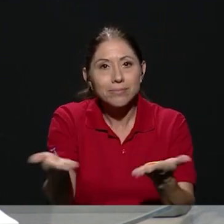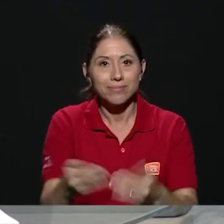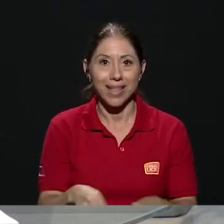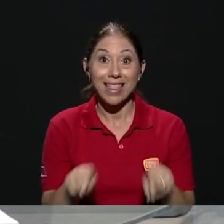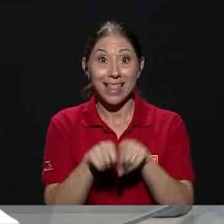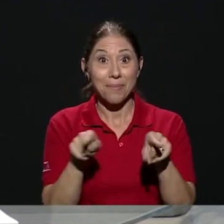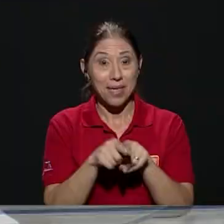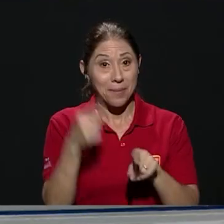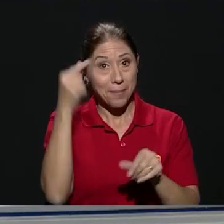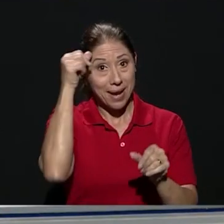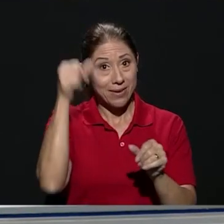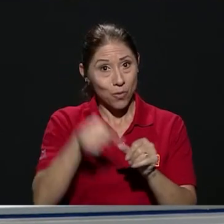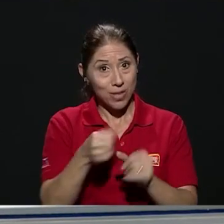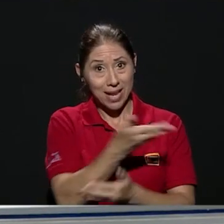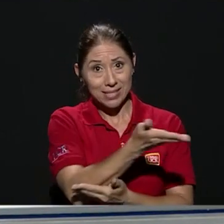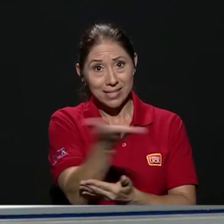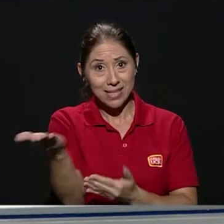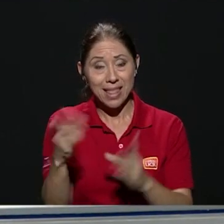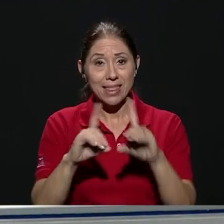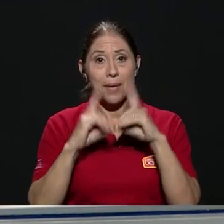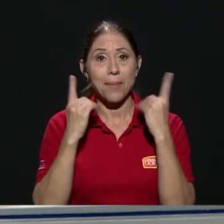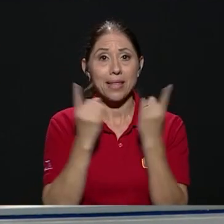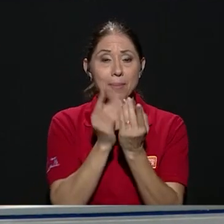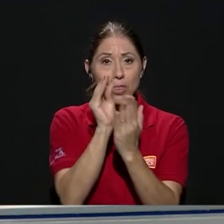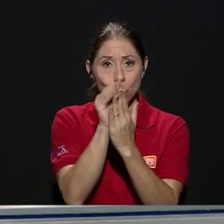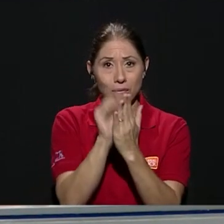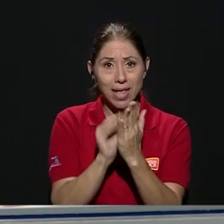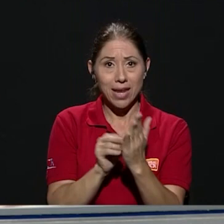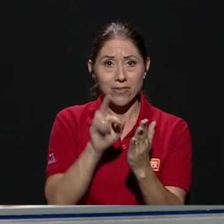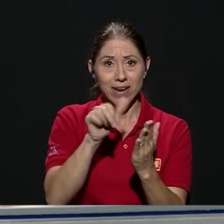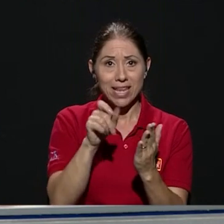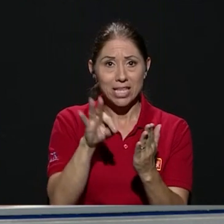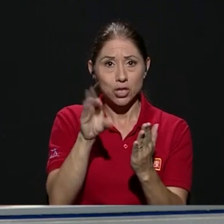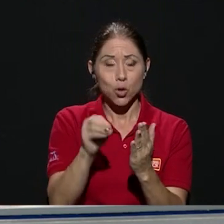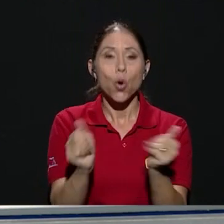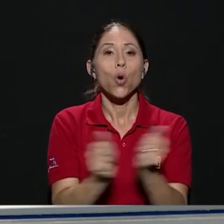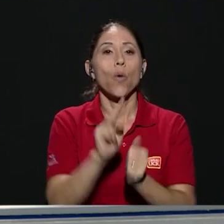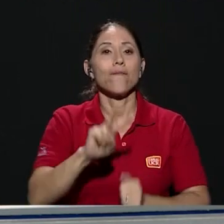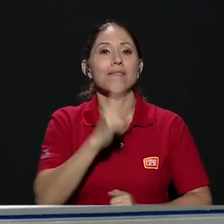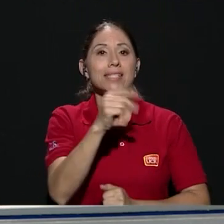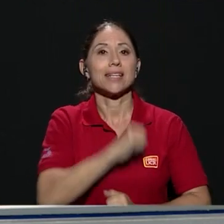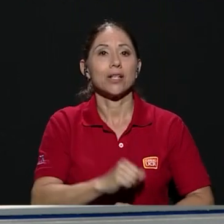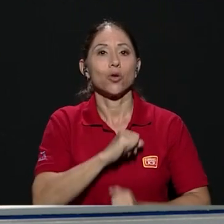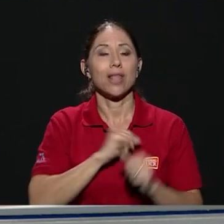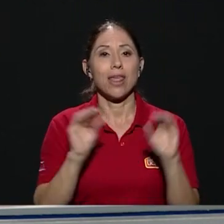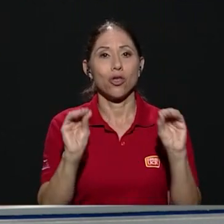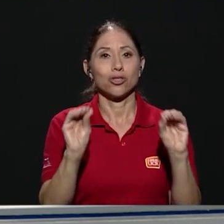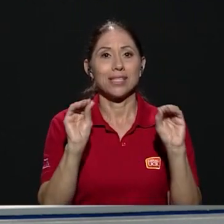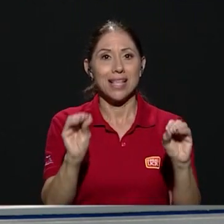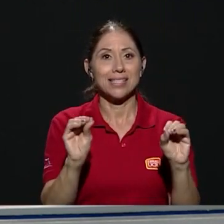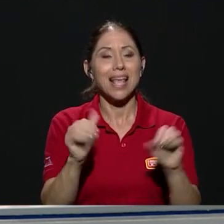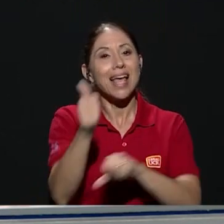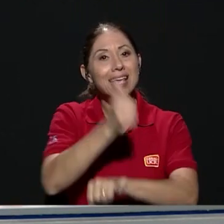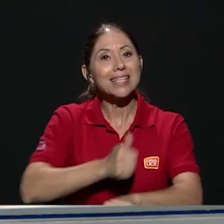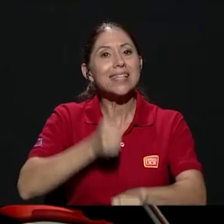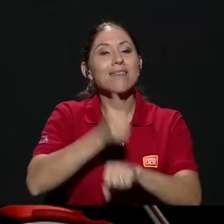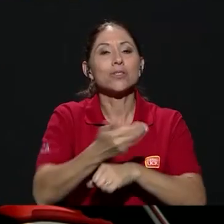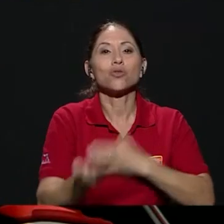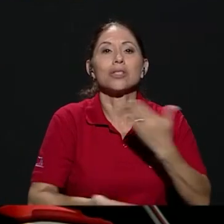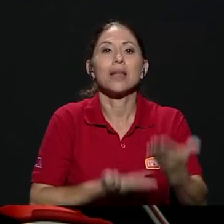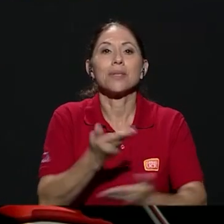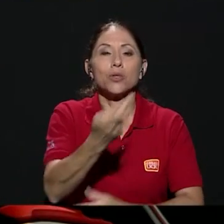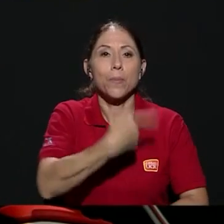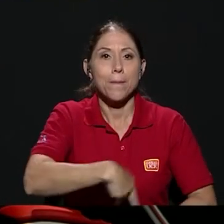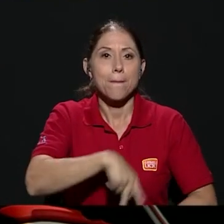estudiantes y a las comunidades, que el Departamento de Registro, a través de la Vicerrectoría de Docencia, estableció un servicio personalizado